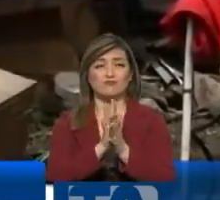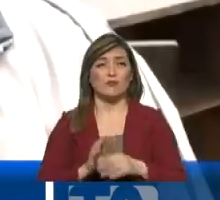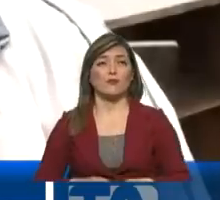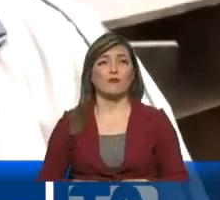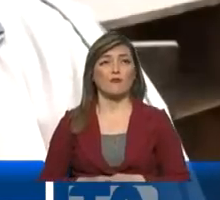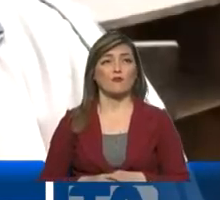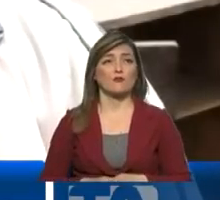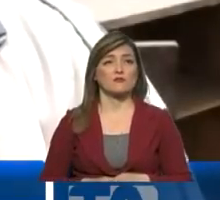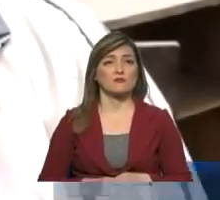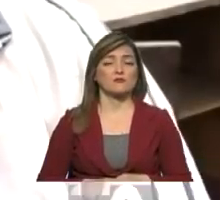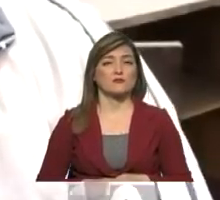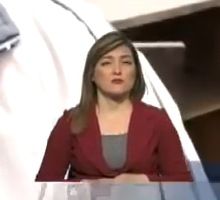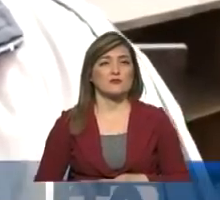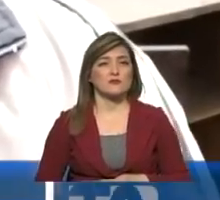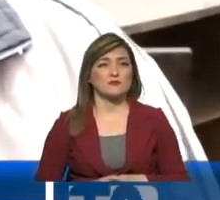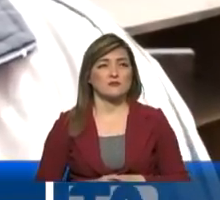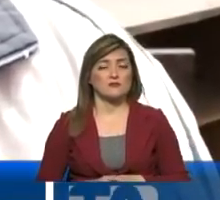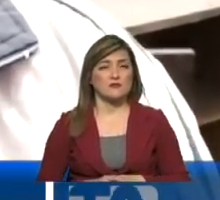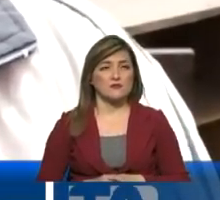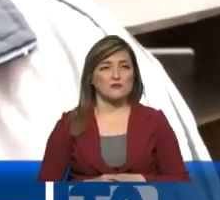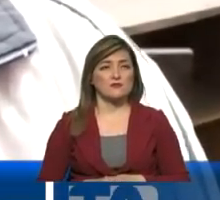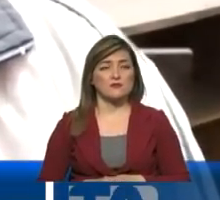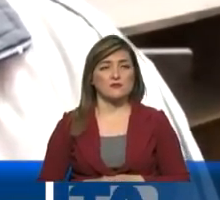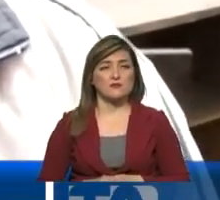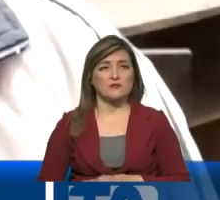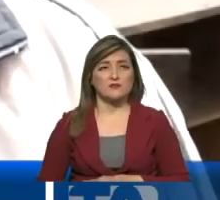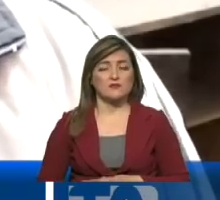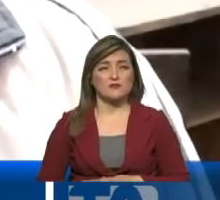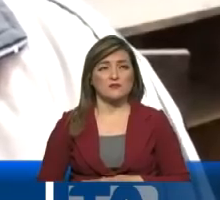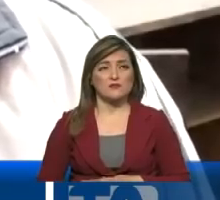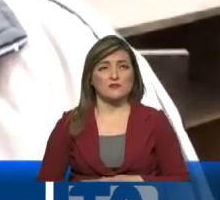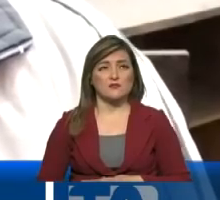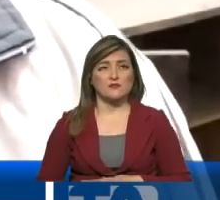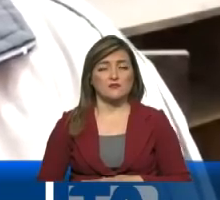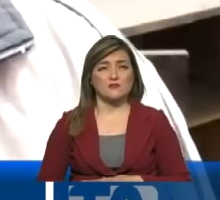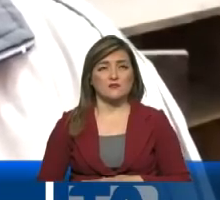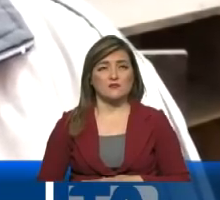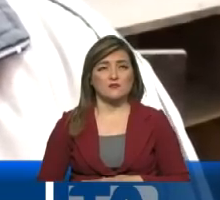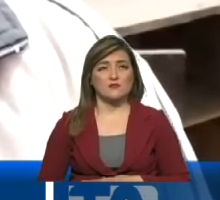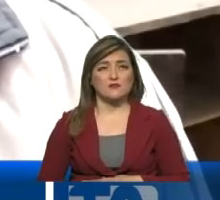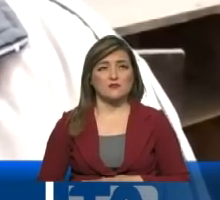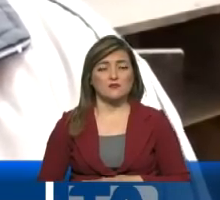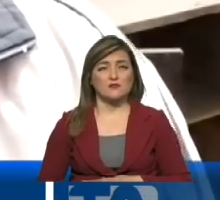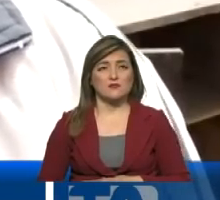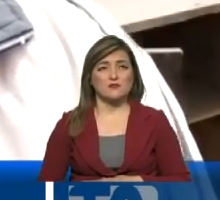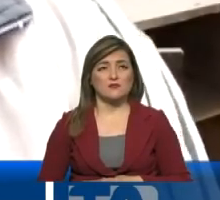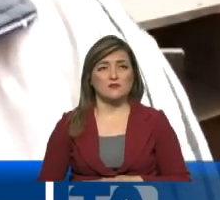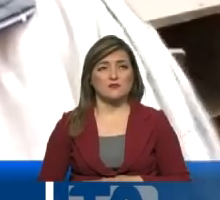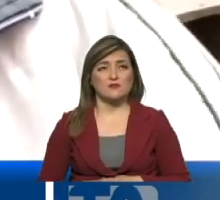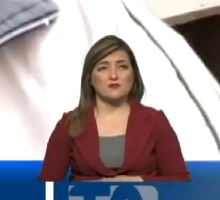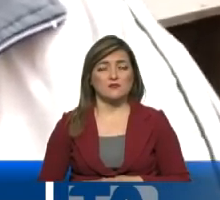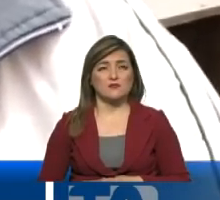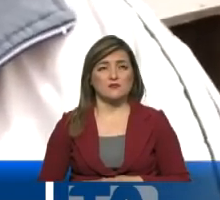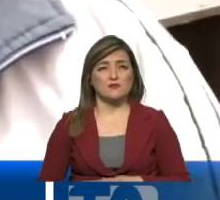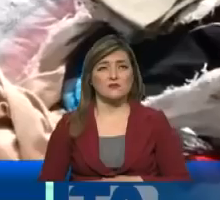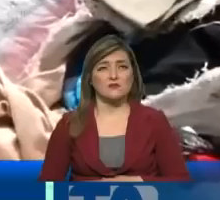saludable. Yo le alimento carne yo. Allá. Hasta la leche yo. Allá.